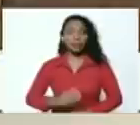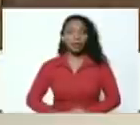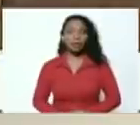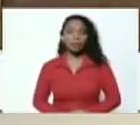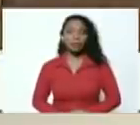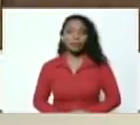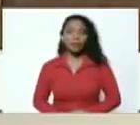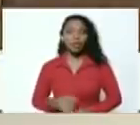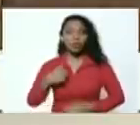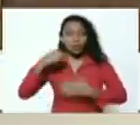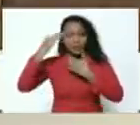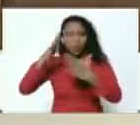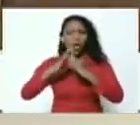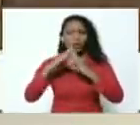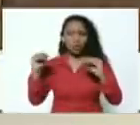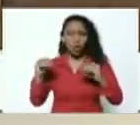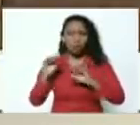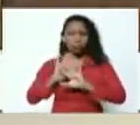Los he saludado a todos, ¿verdad?